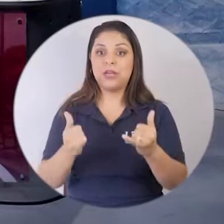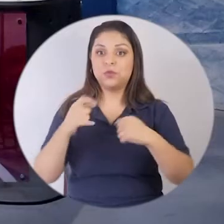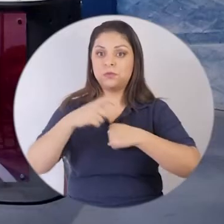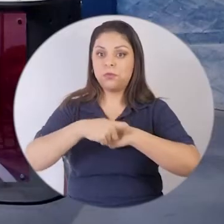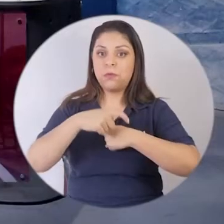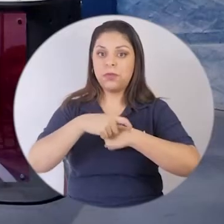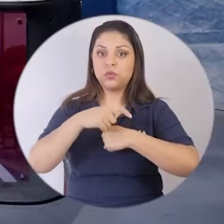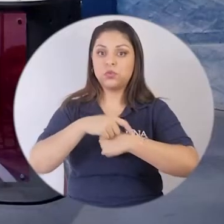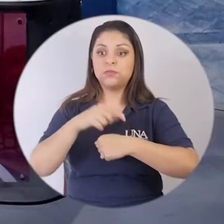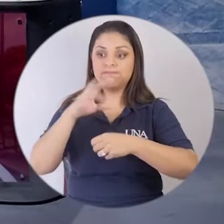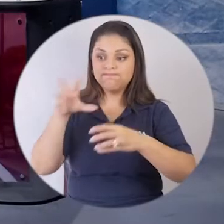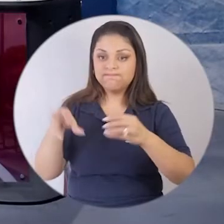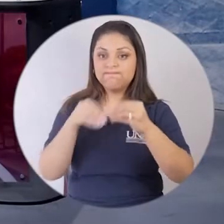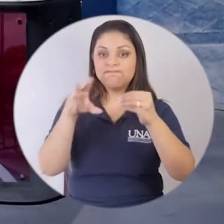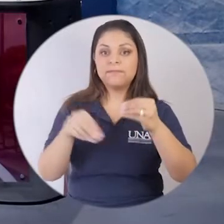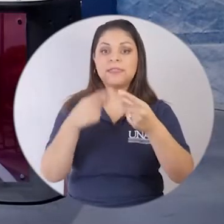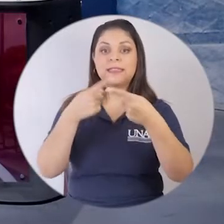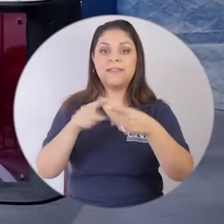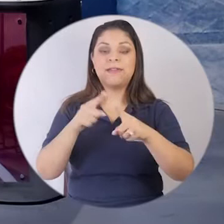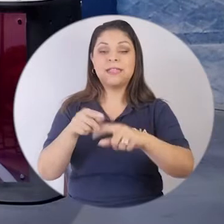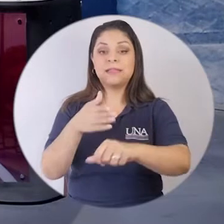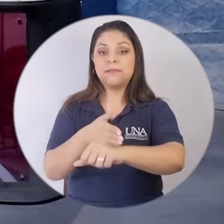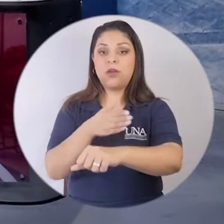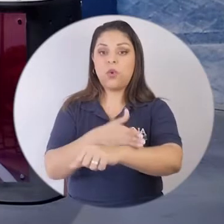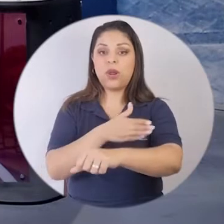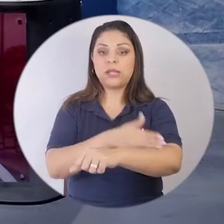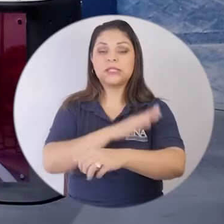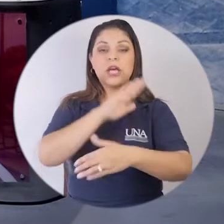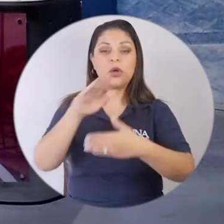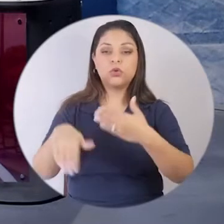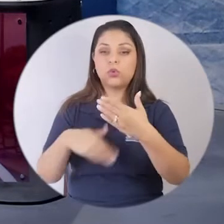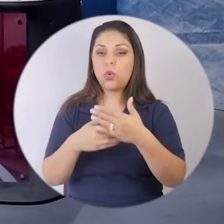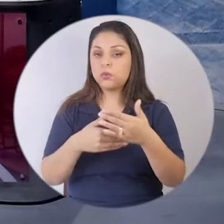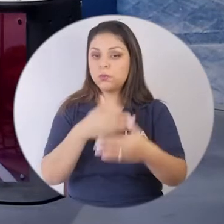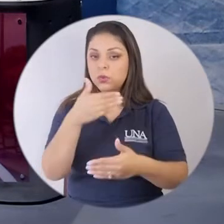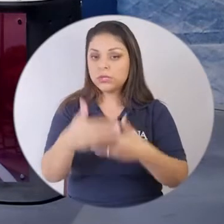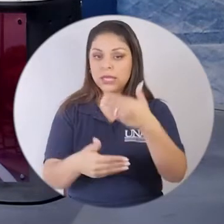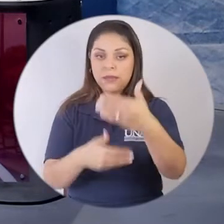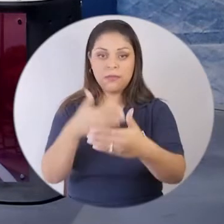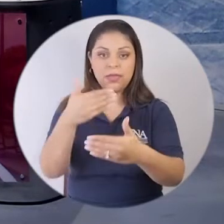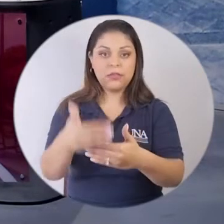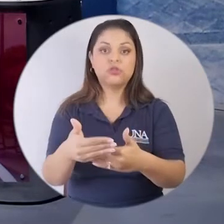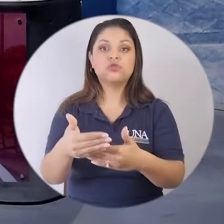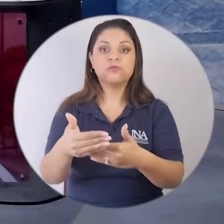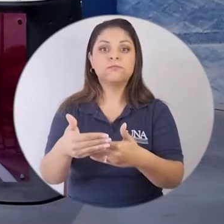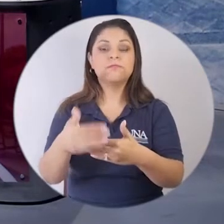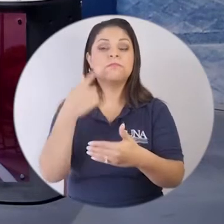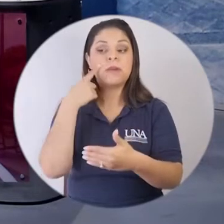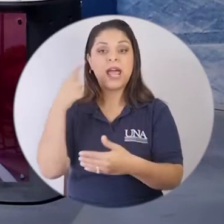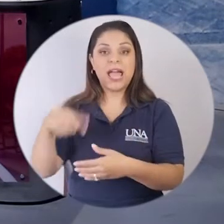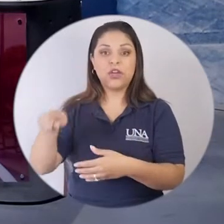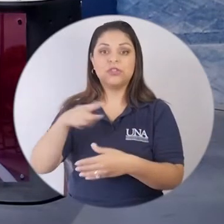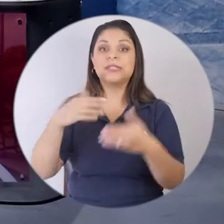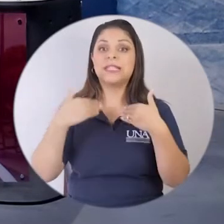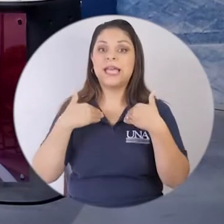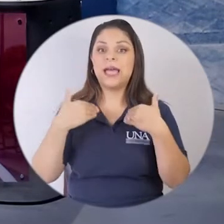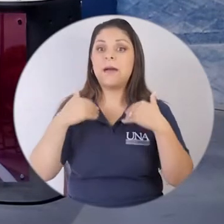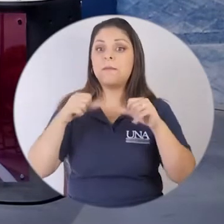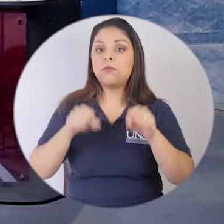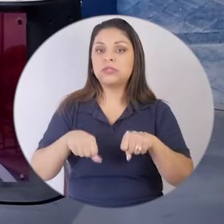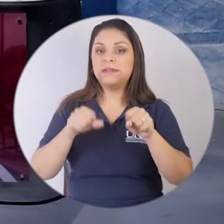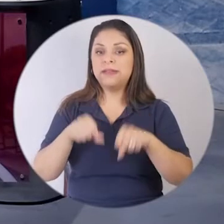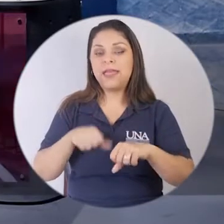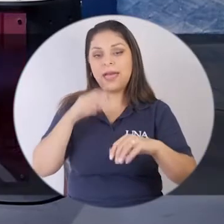todavía en estos momentos, digamos, se están implementando diferentes mejoras a todos los procedimientos, ¿verdad?, a los diferentes procesos para que ellos tengan